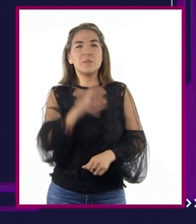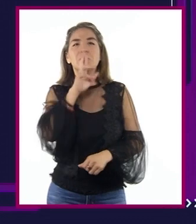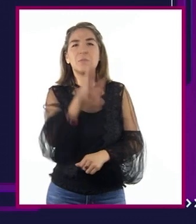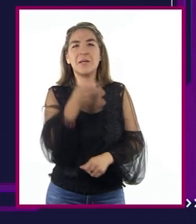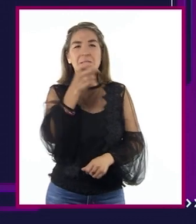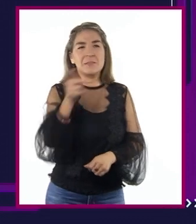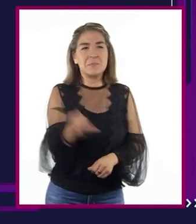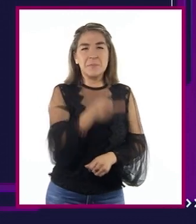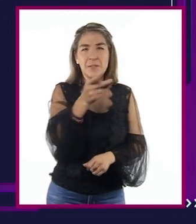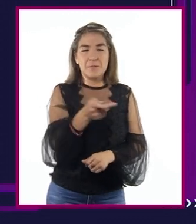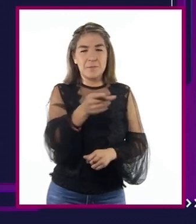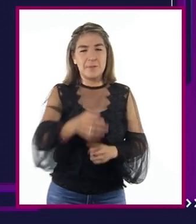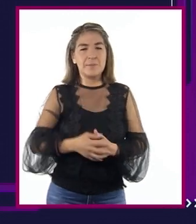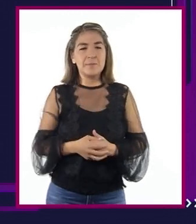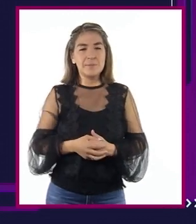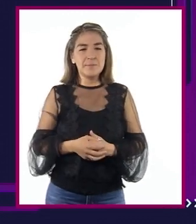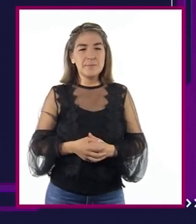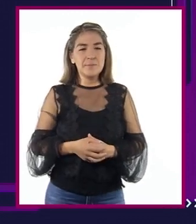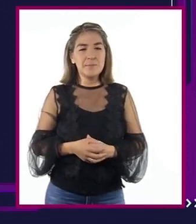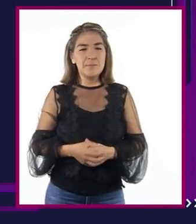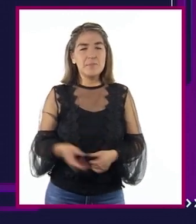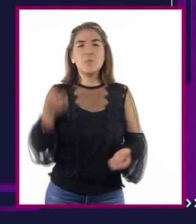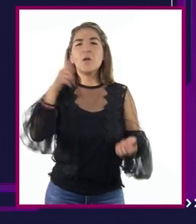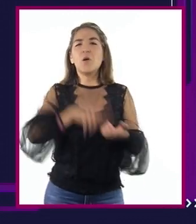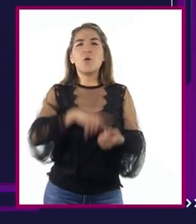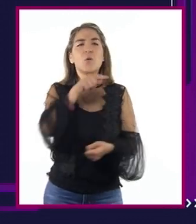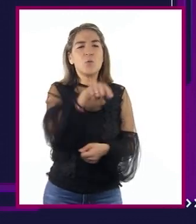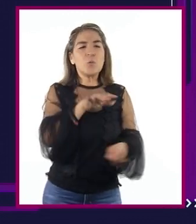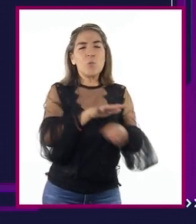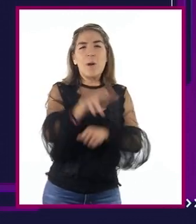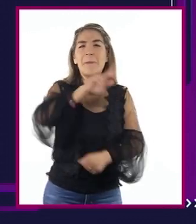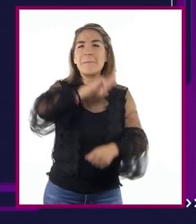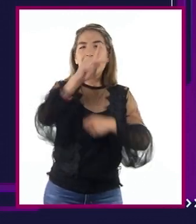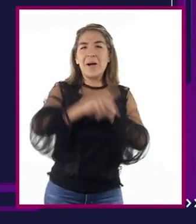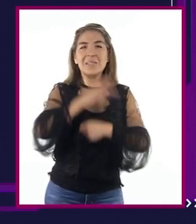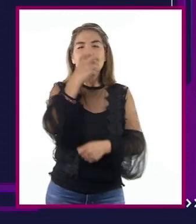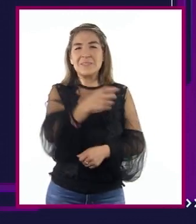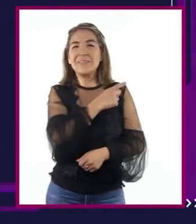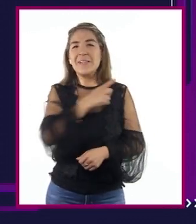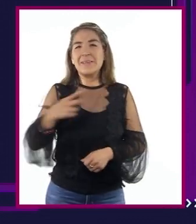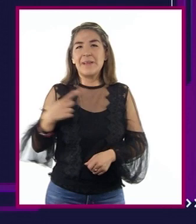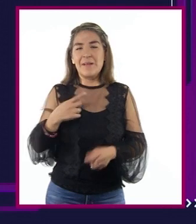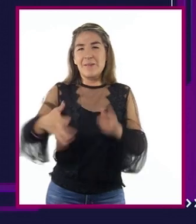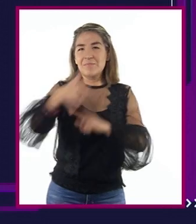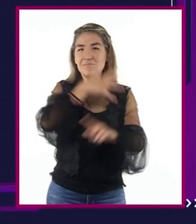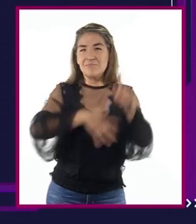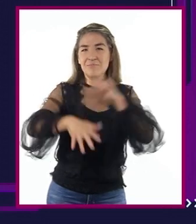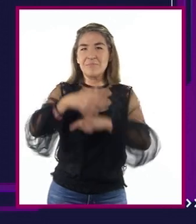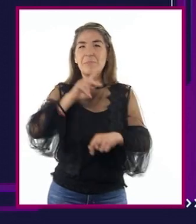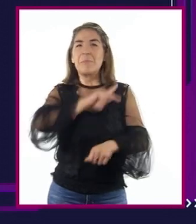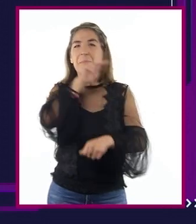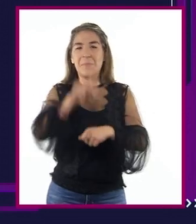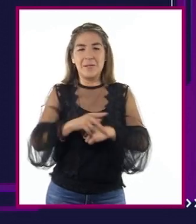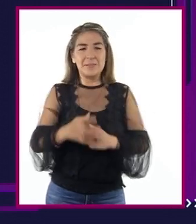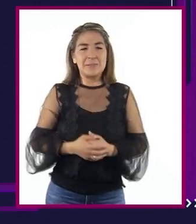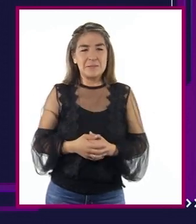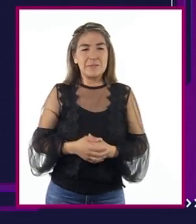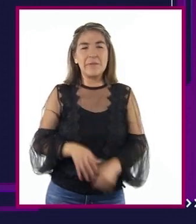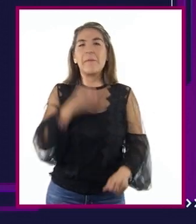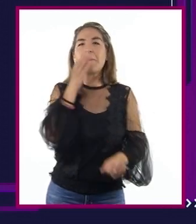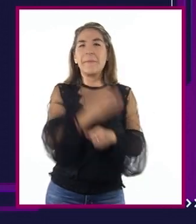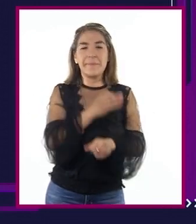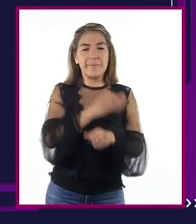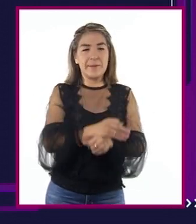siguientes preguntas. ¿De qué países se muestra la deuda pública? Muy bien, se muestra